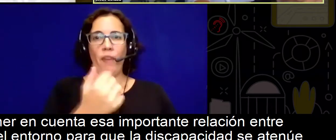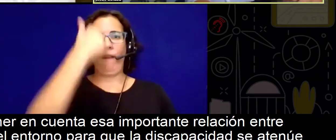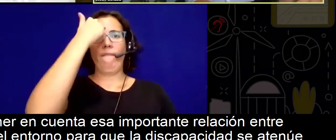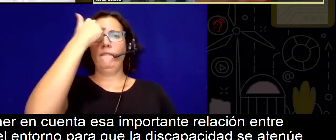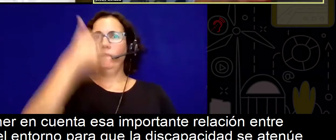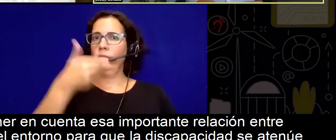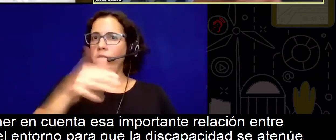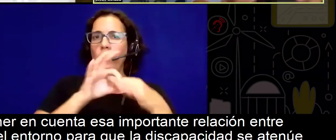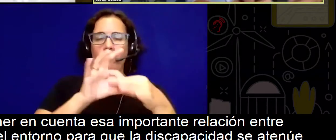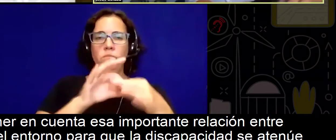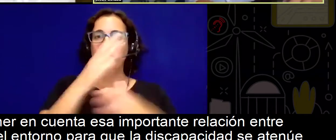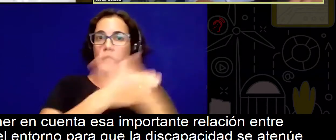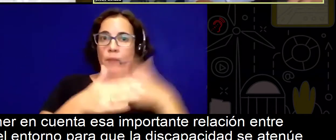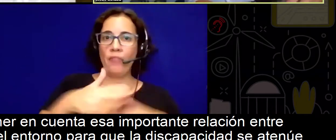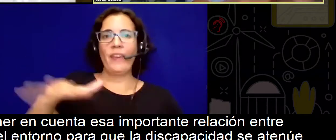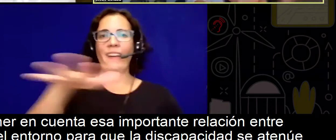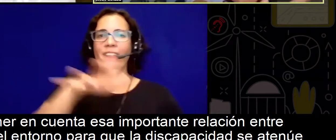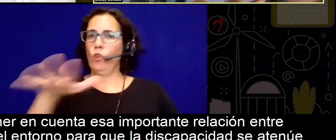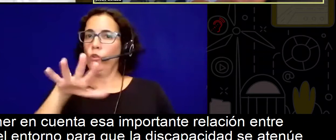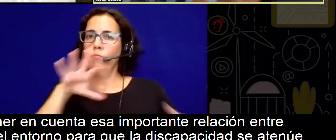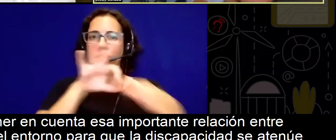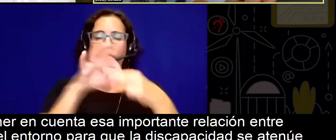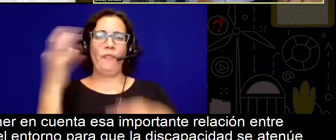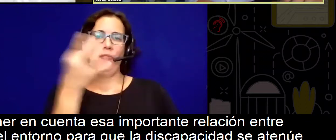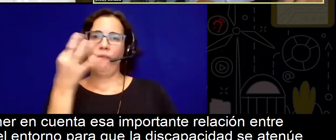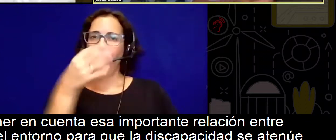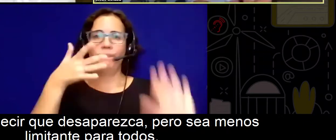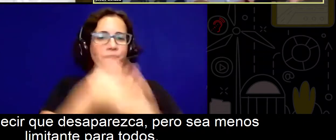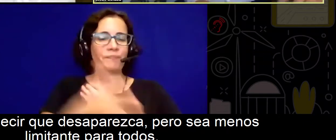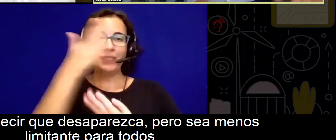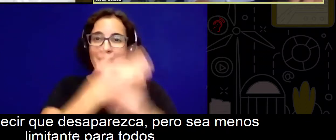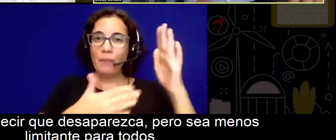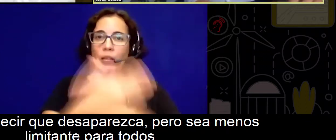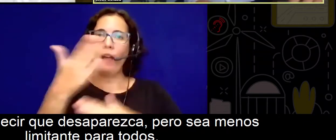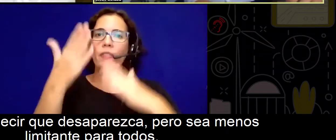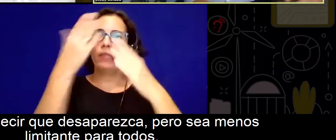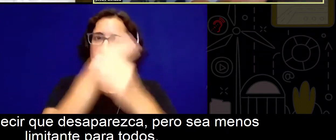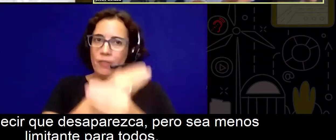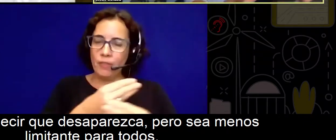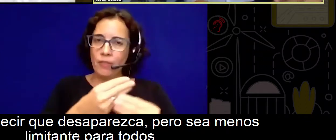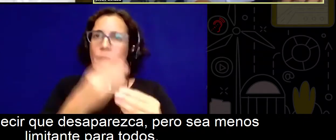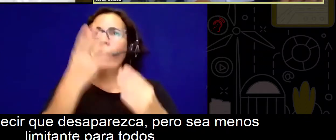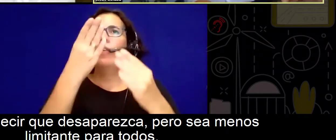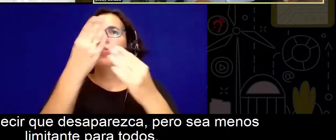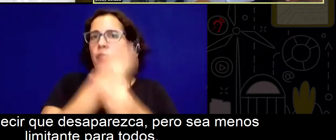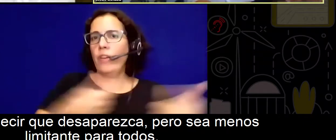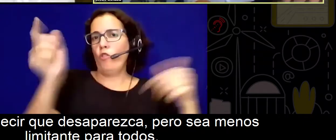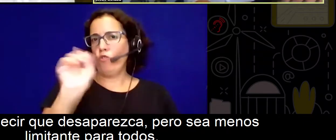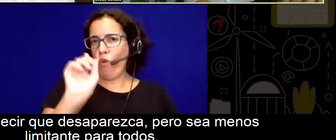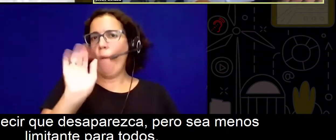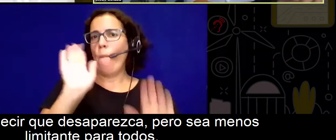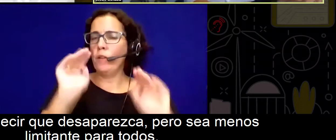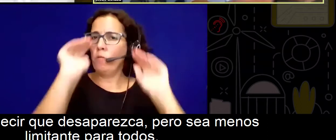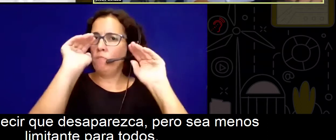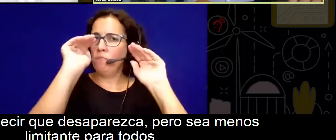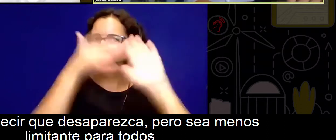entre la discapacidad y el entorno para que la discapacidad, a ser posible, se atenúe y no voy a decir que desaparezca, pero evidentemente sea un